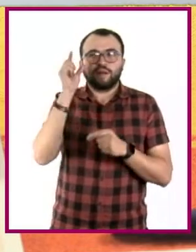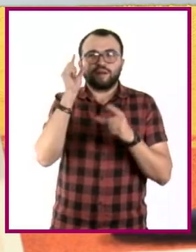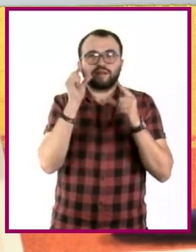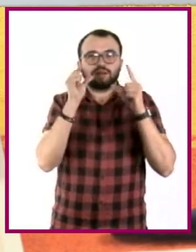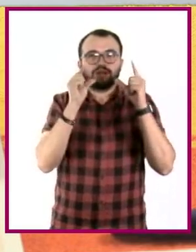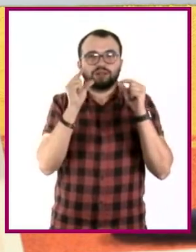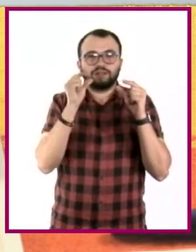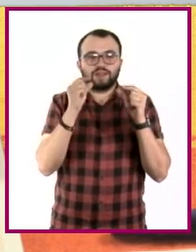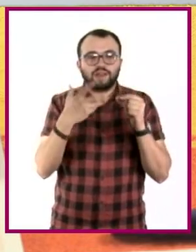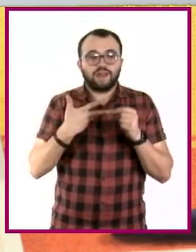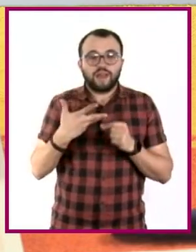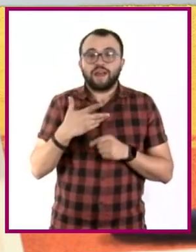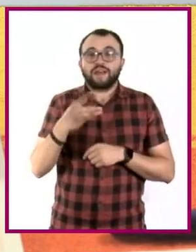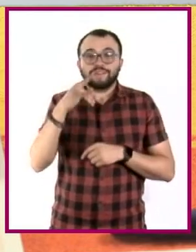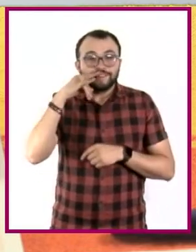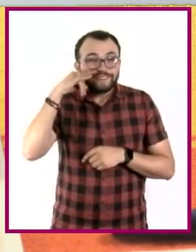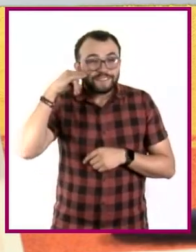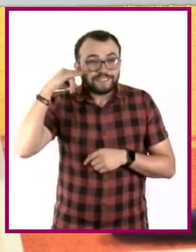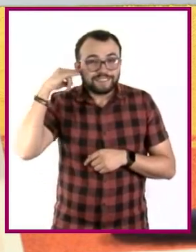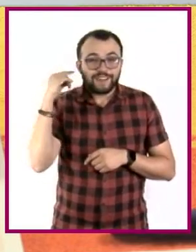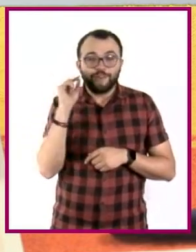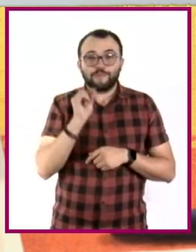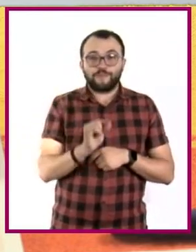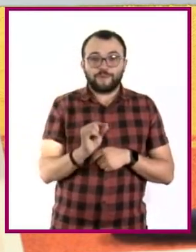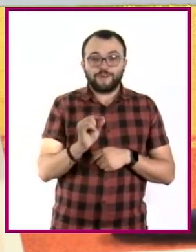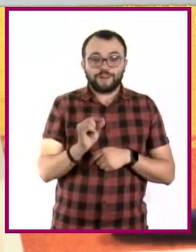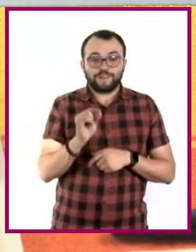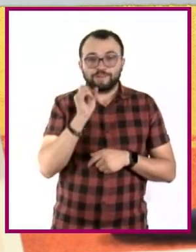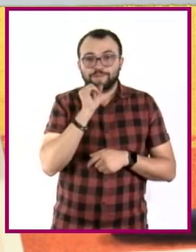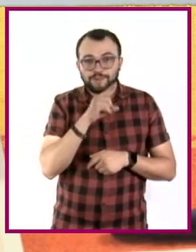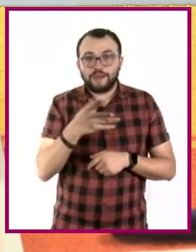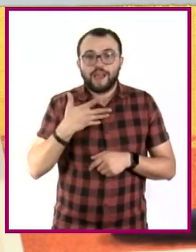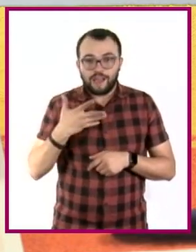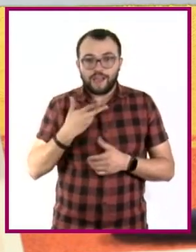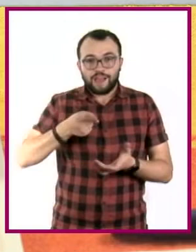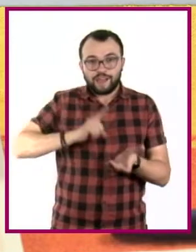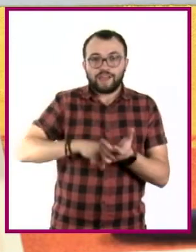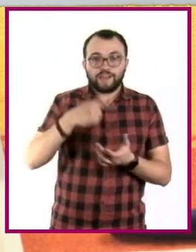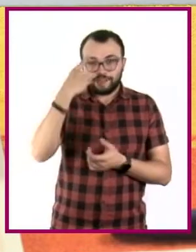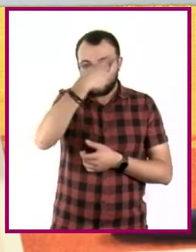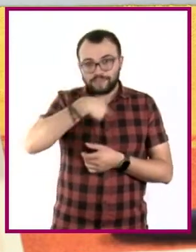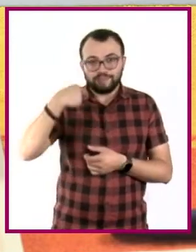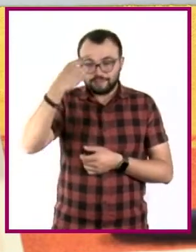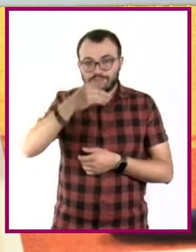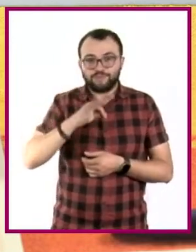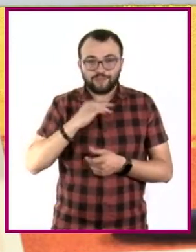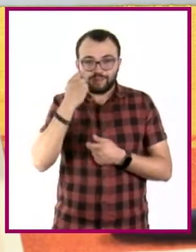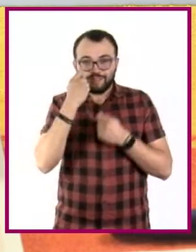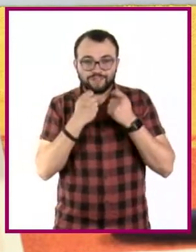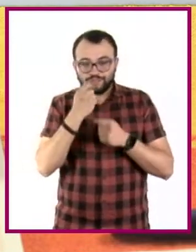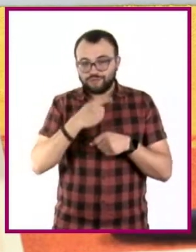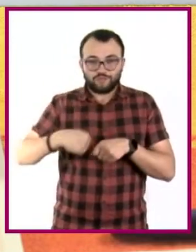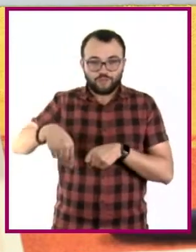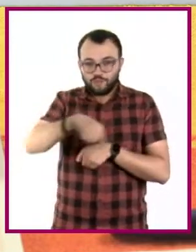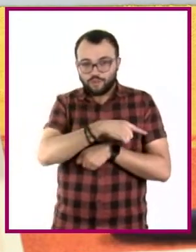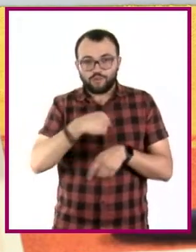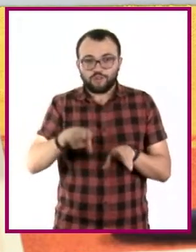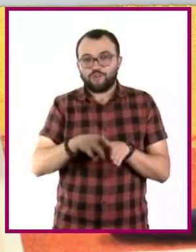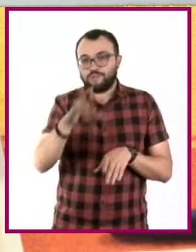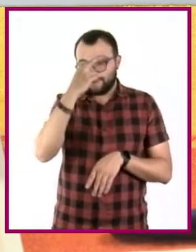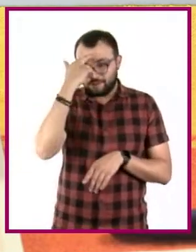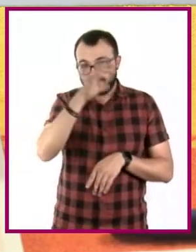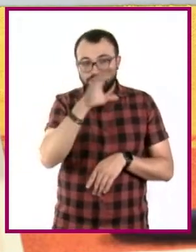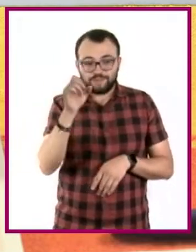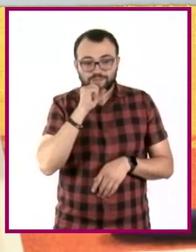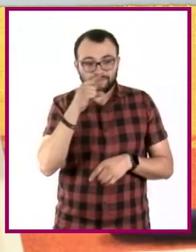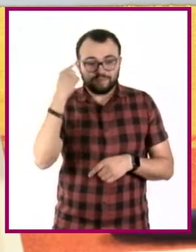microexpresiones que están ahí y que no alcanza a ver el ojo humano a simple vista. Y a través de todo un reconocimiento facial